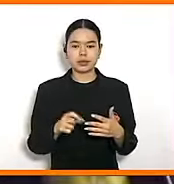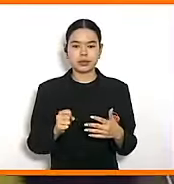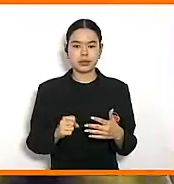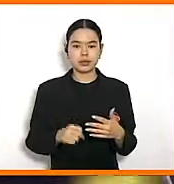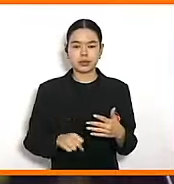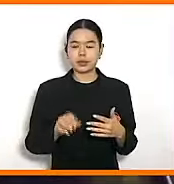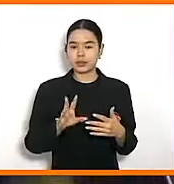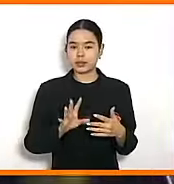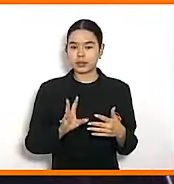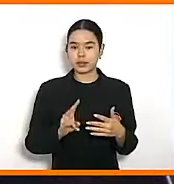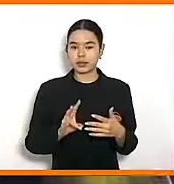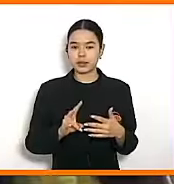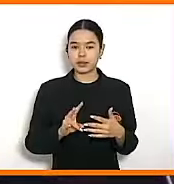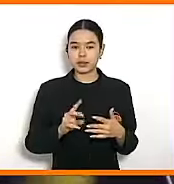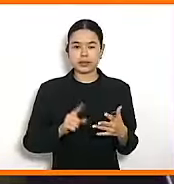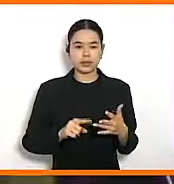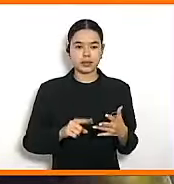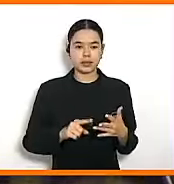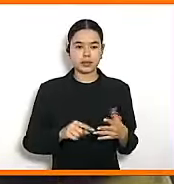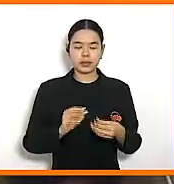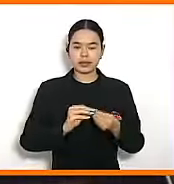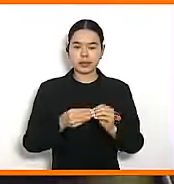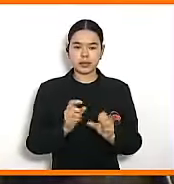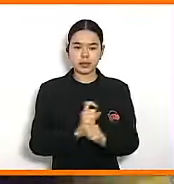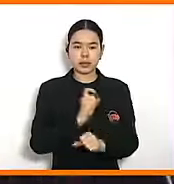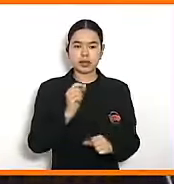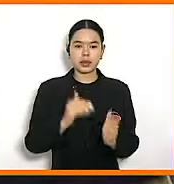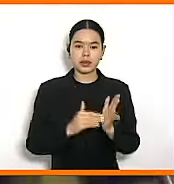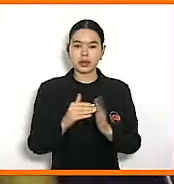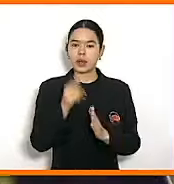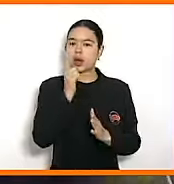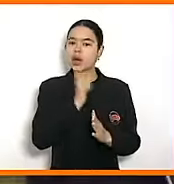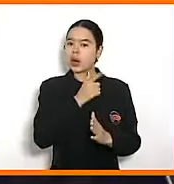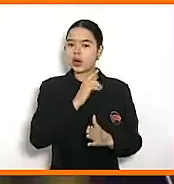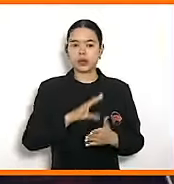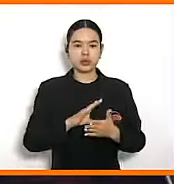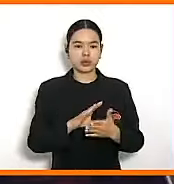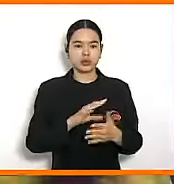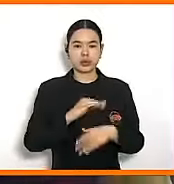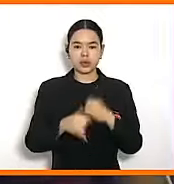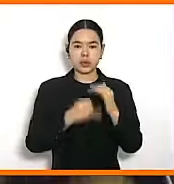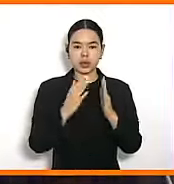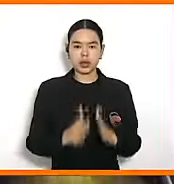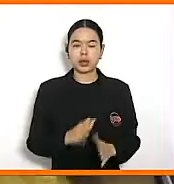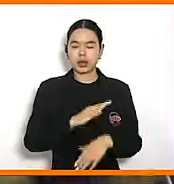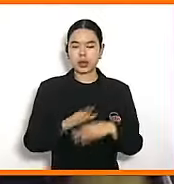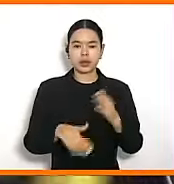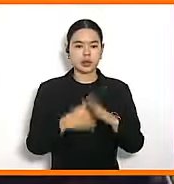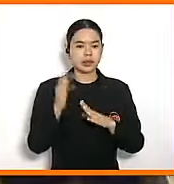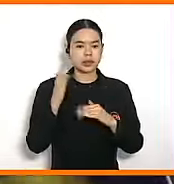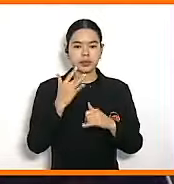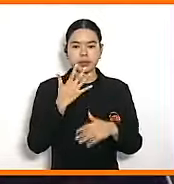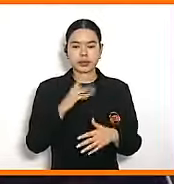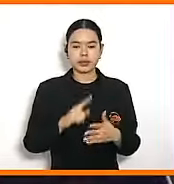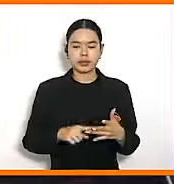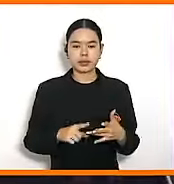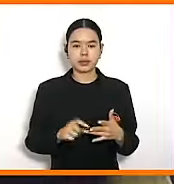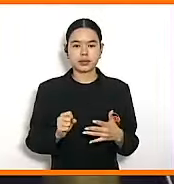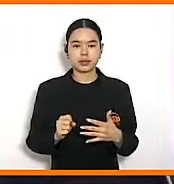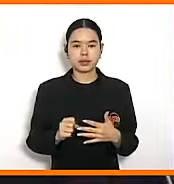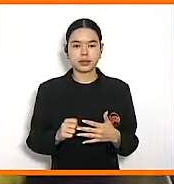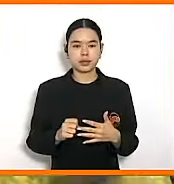el 17. Conoceremos el cuarto número millonario en Loto Super Premio. Querido jugador, suerte, porque este